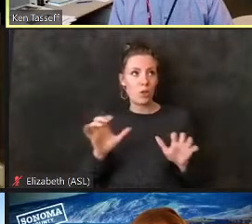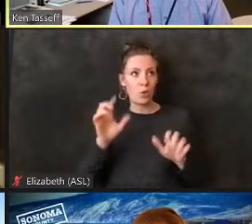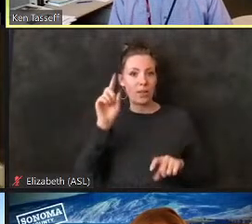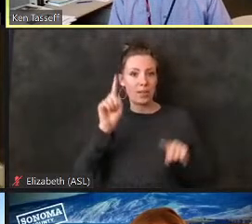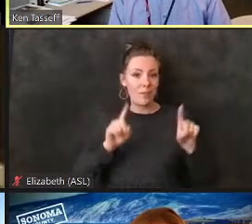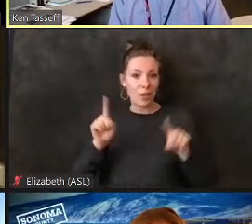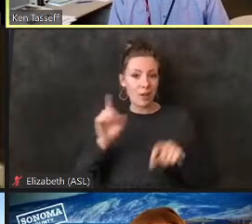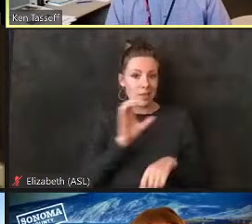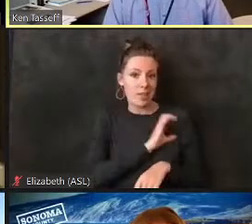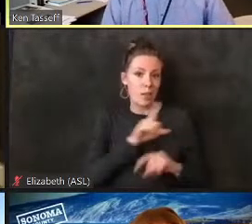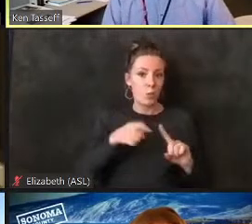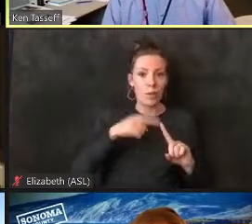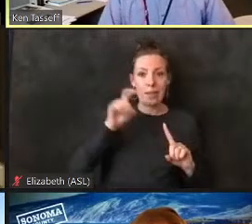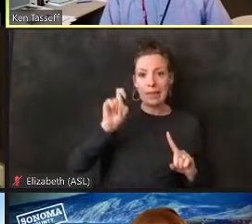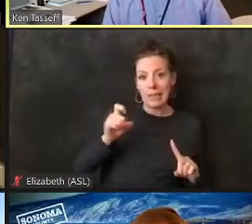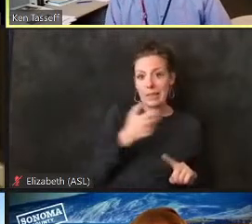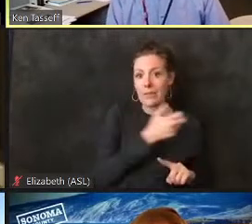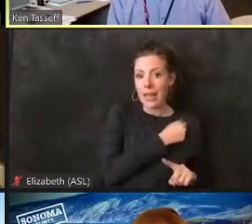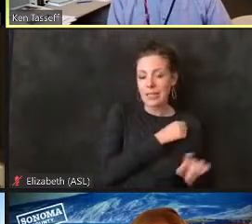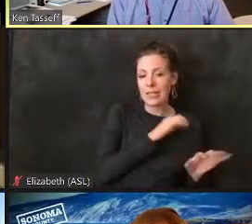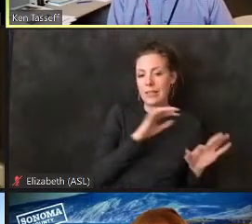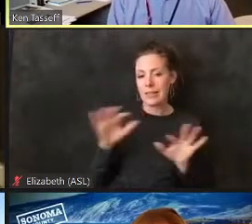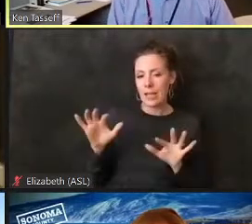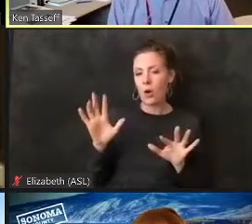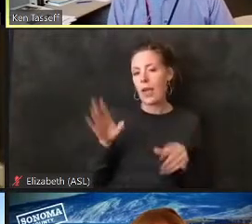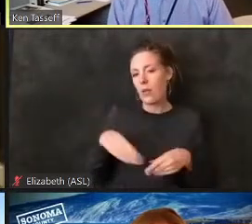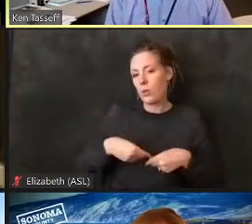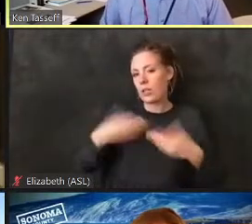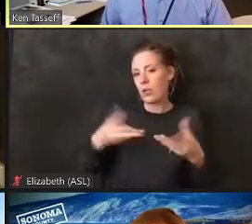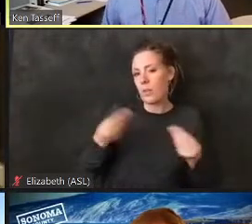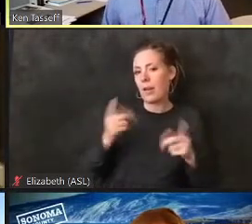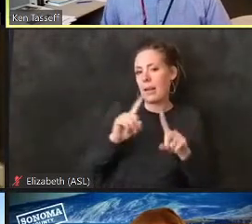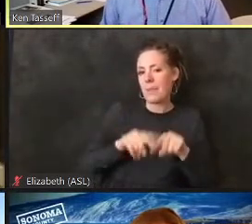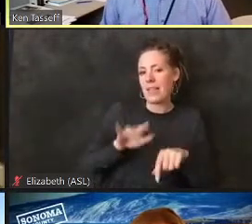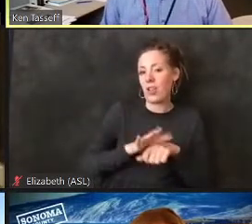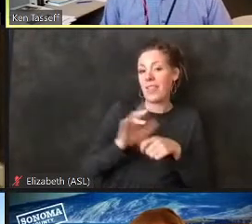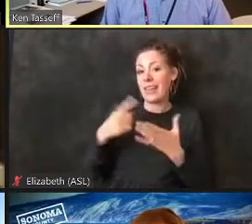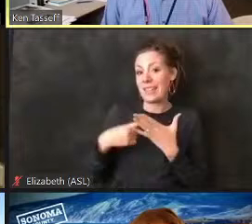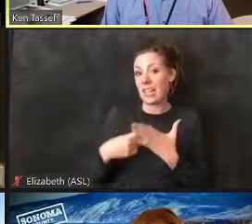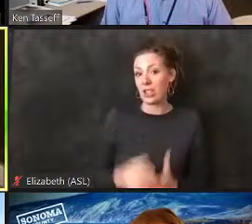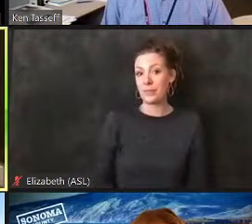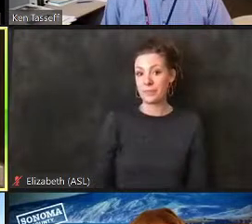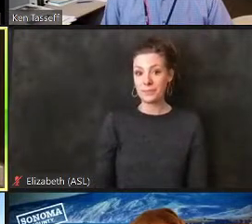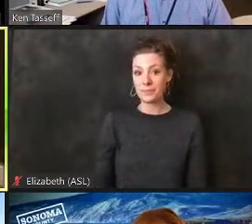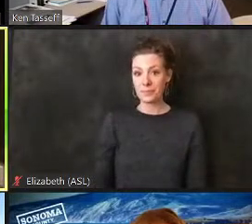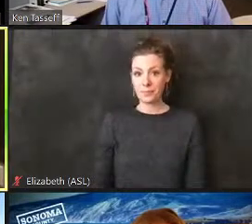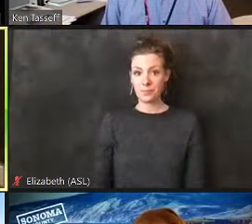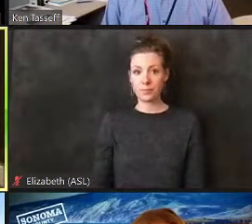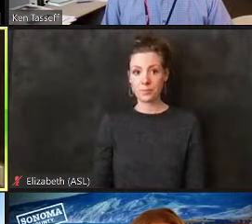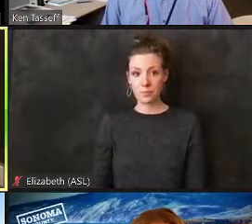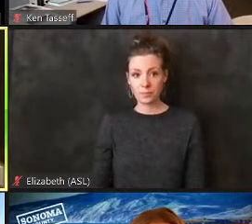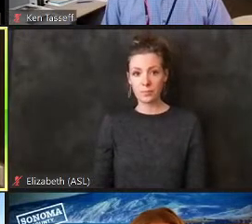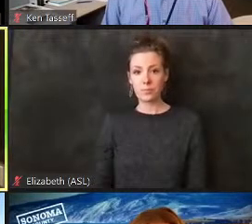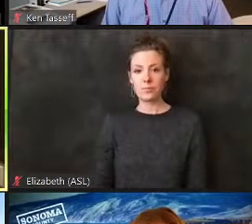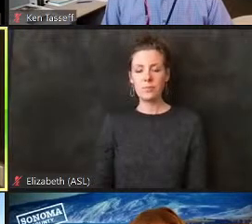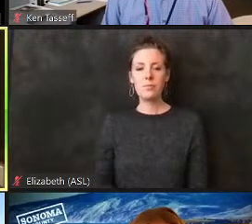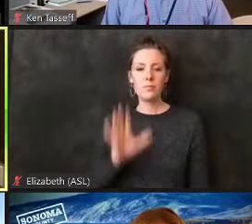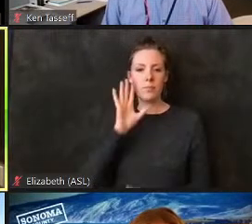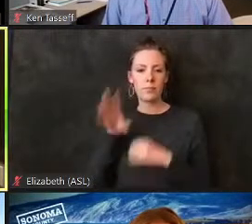las diferentes clínicas cuando necesitan las vacunas y están distribuyendo las vacunas basado en